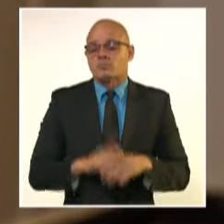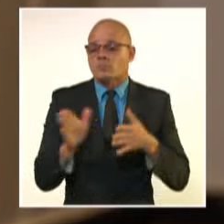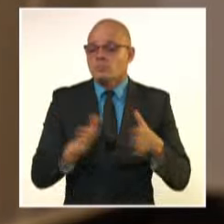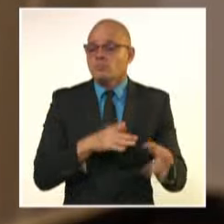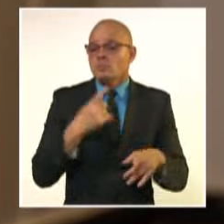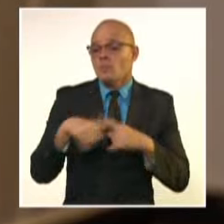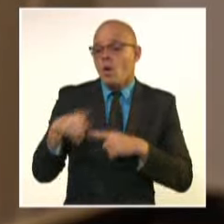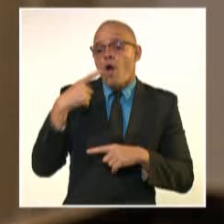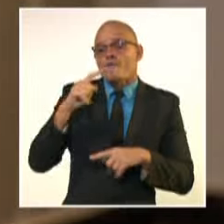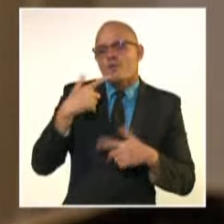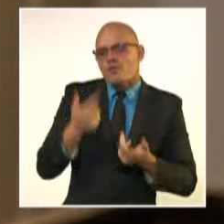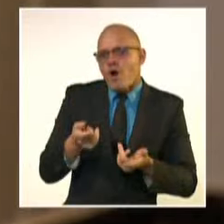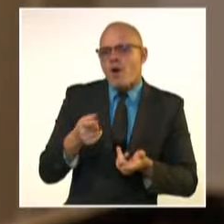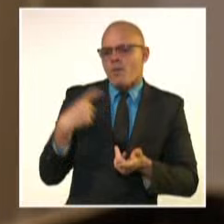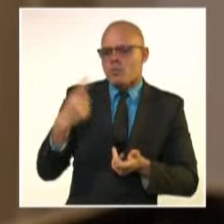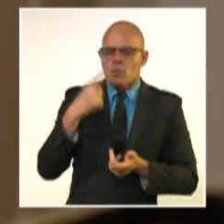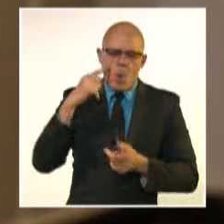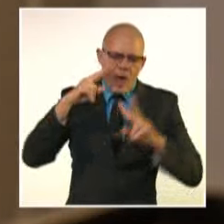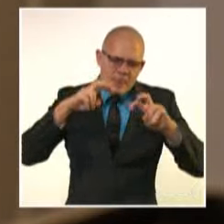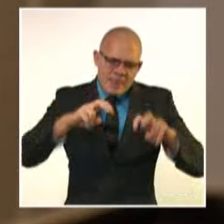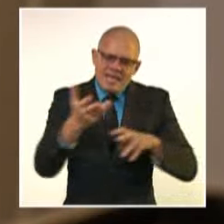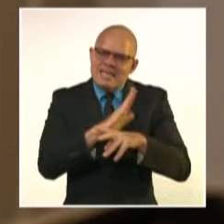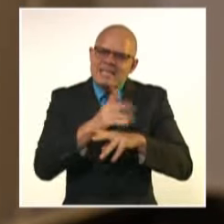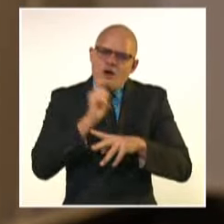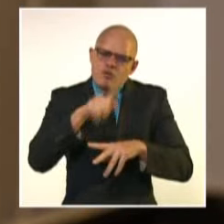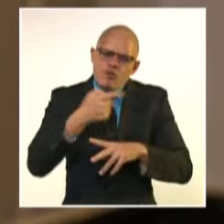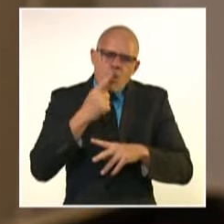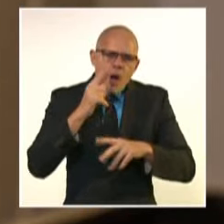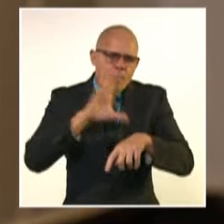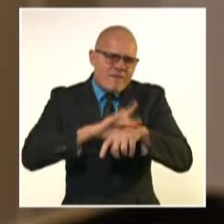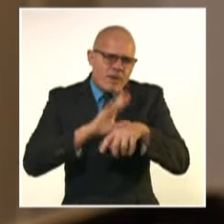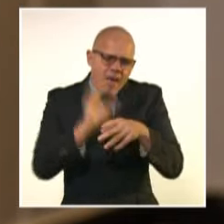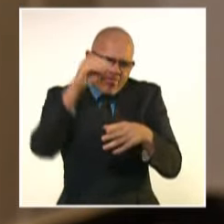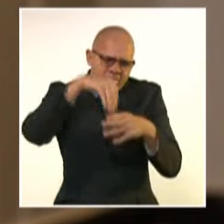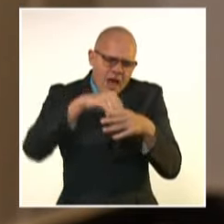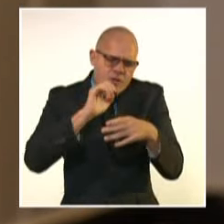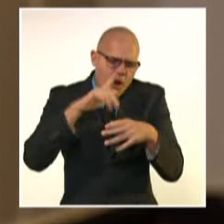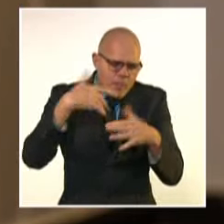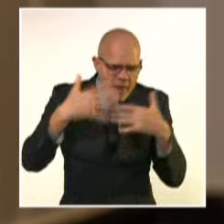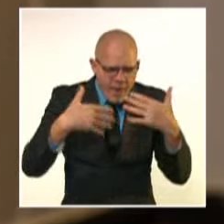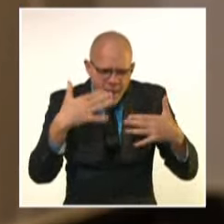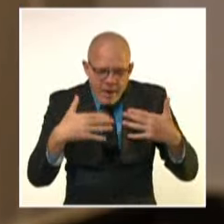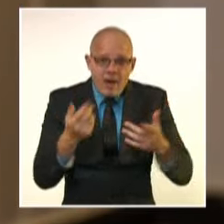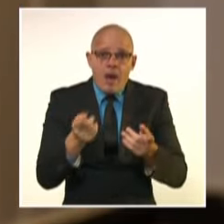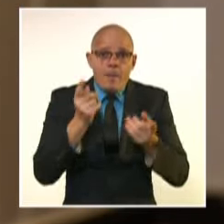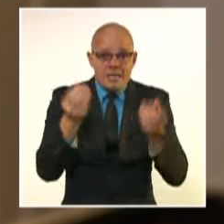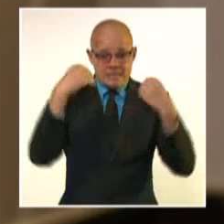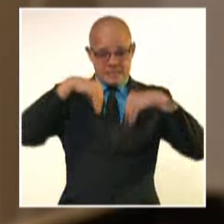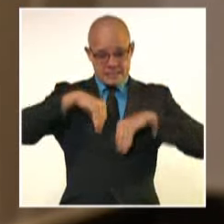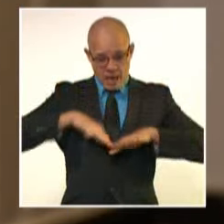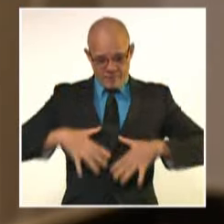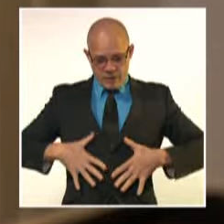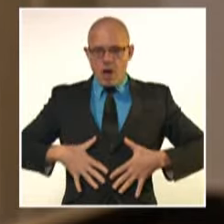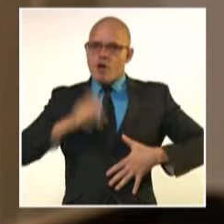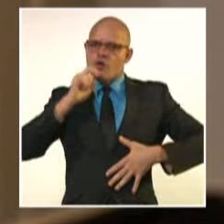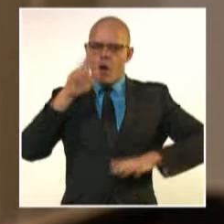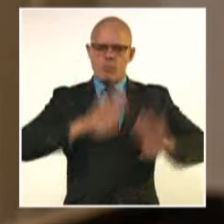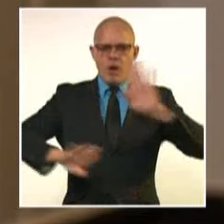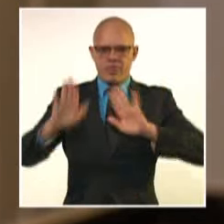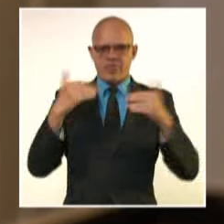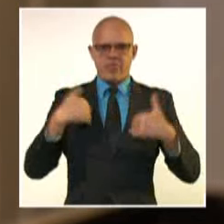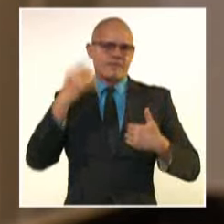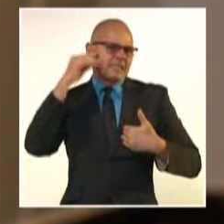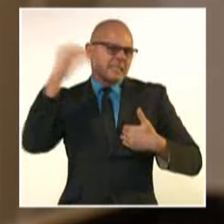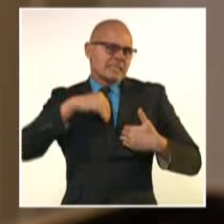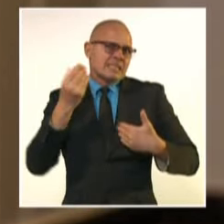la comprensión de una enfermedad por parte de los especialistas, el conocimiento sobre nuestro sistema inmune resulta esencial para el desarrollo